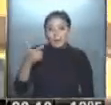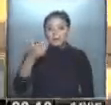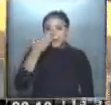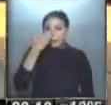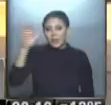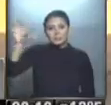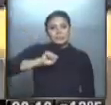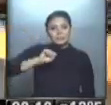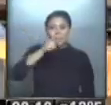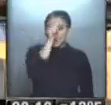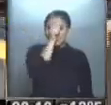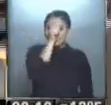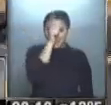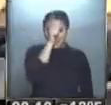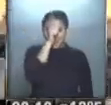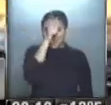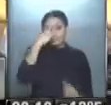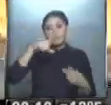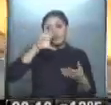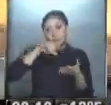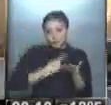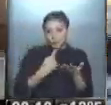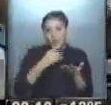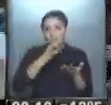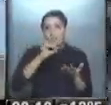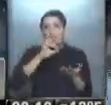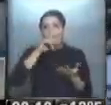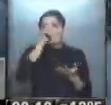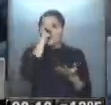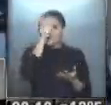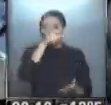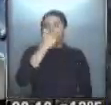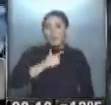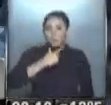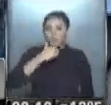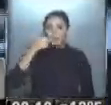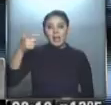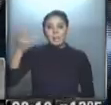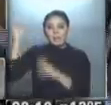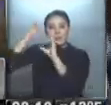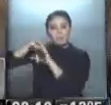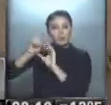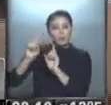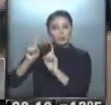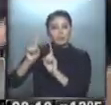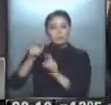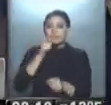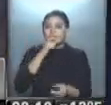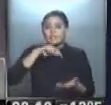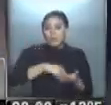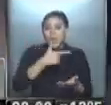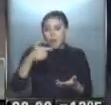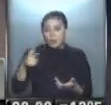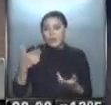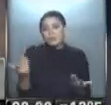incautadas por las policías de tanto de la provincia de buenos aires como la provincia de mendoza como siempre decimos una ciudad sin arma es una